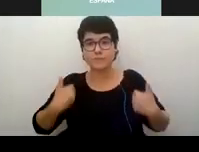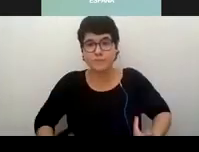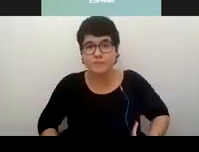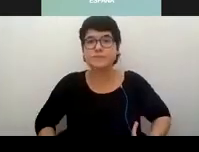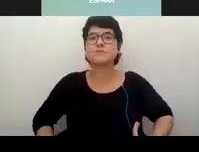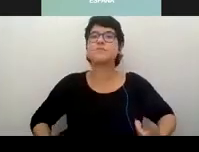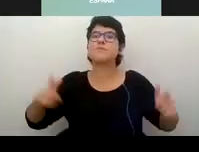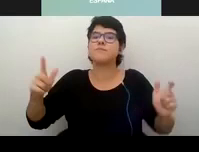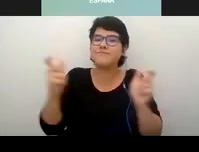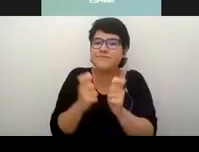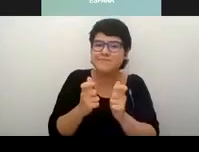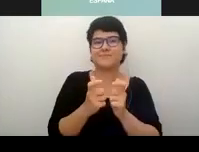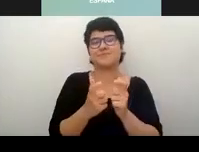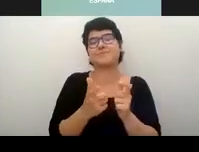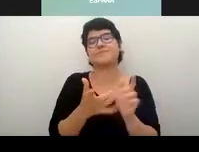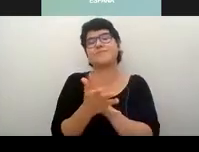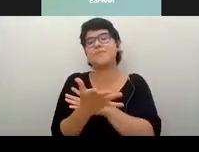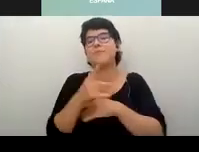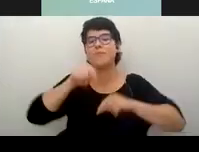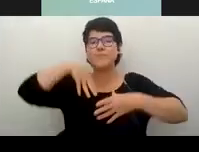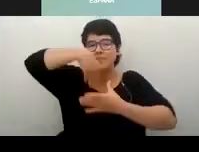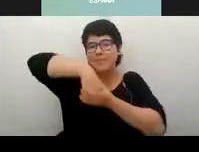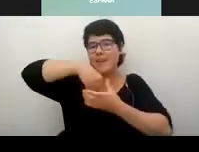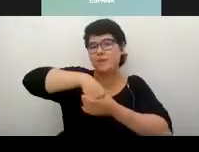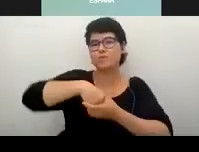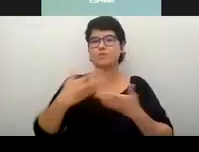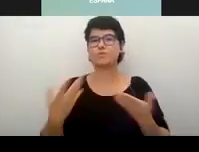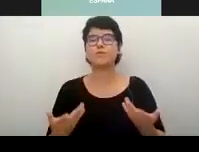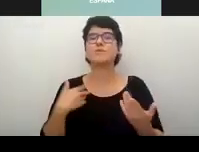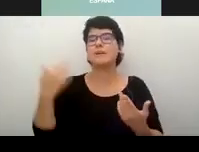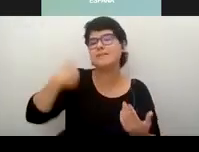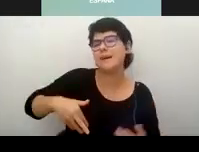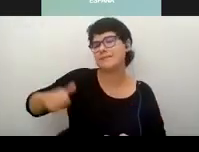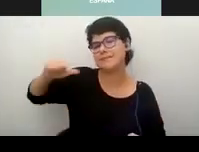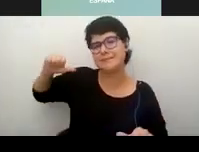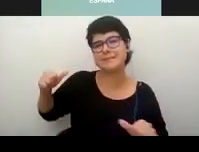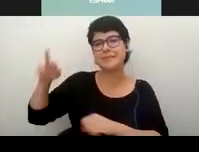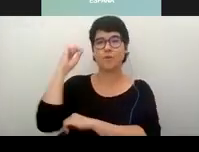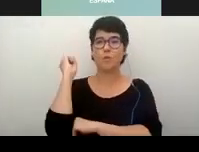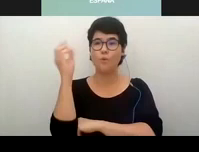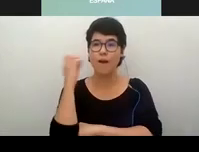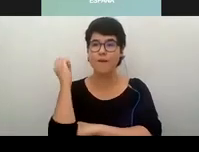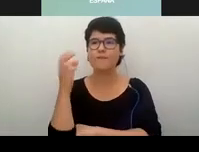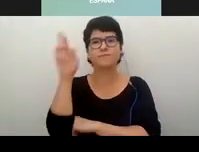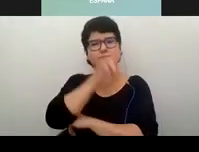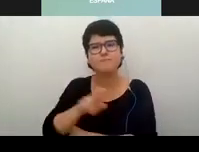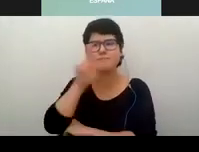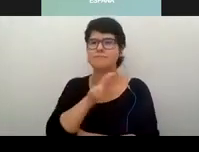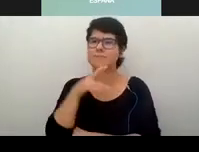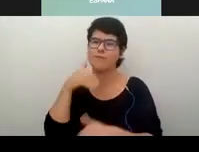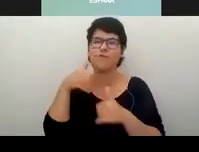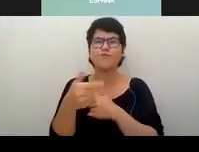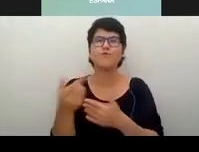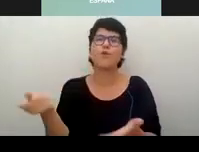bacterias proinflamatorias de la microbiota intestinal. Es decir, lo hemos repasado en algún otro webinario y seguramente volveremos a